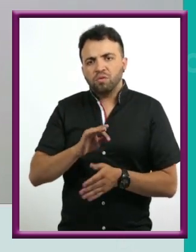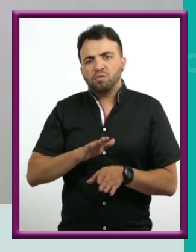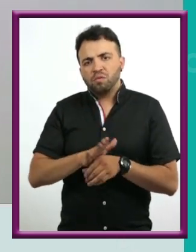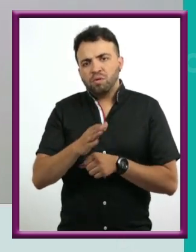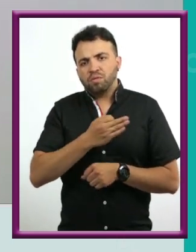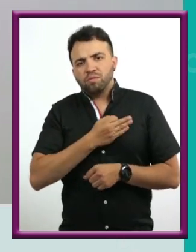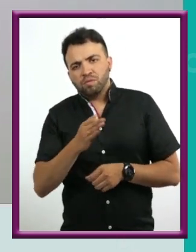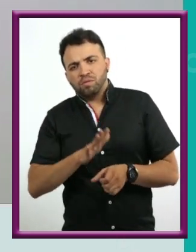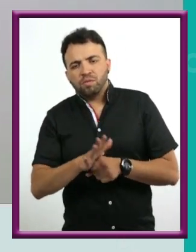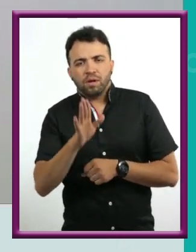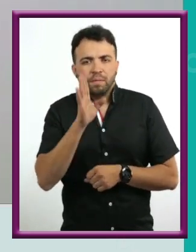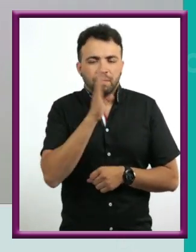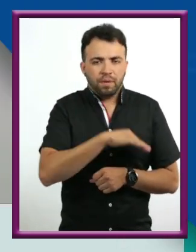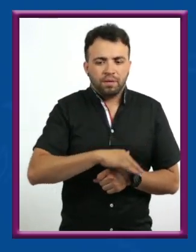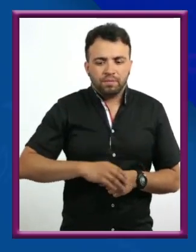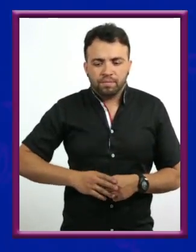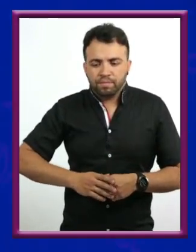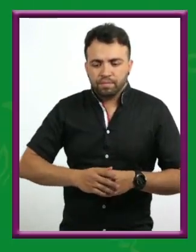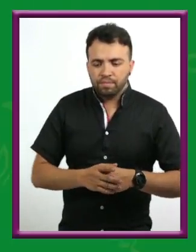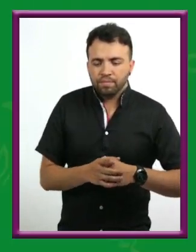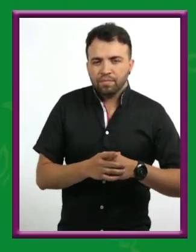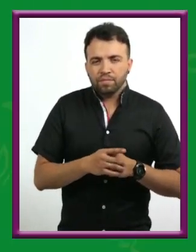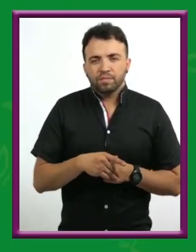bondad y lo que es la maldad.